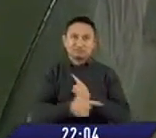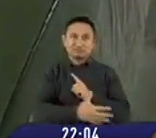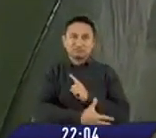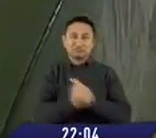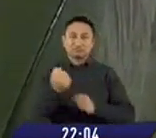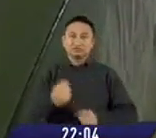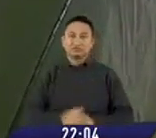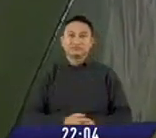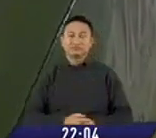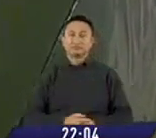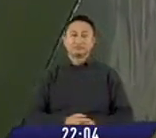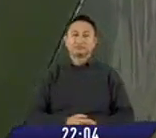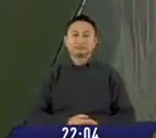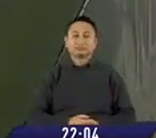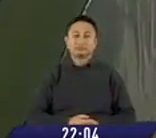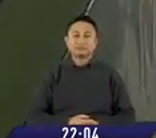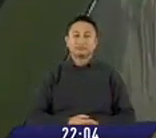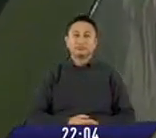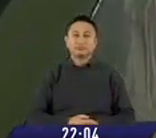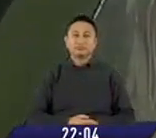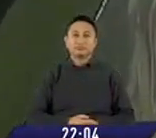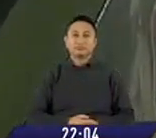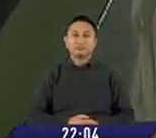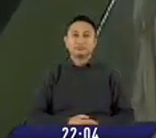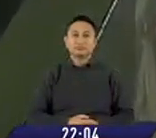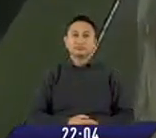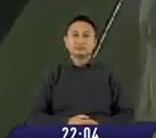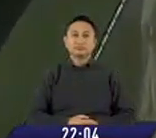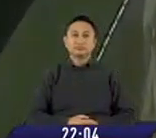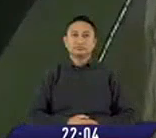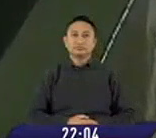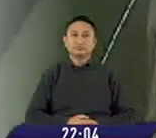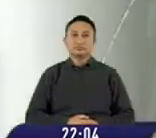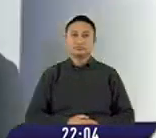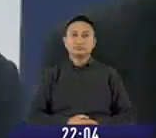compasión. En Quito informó Iván Casamen.